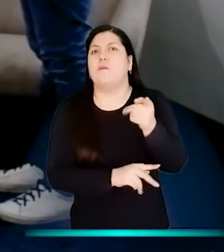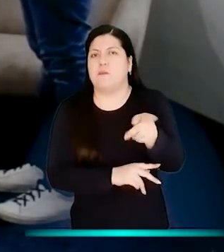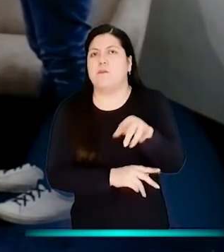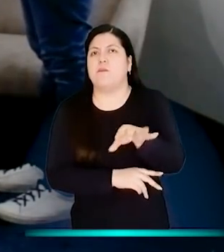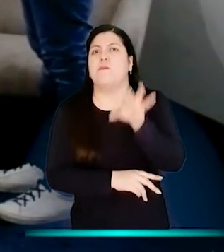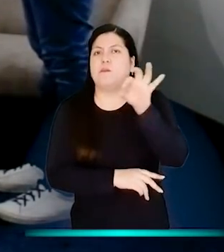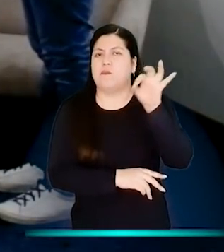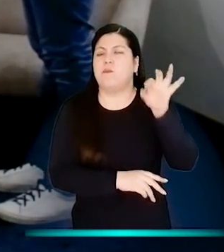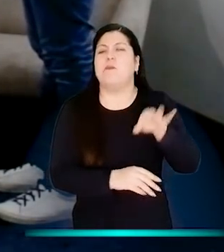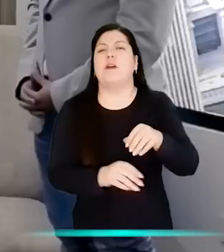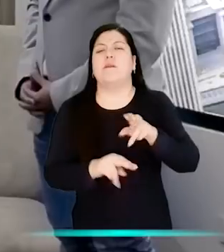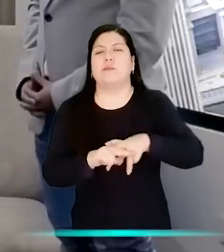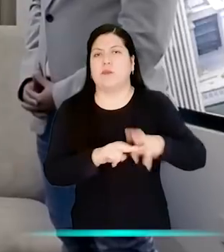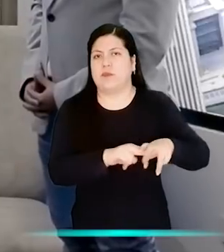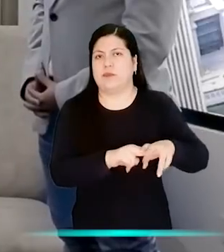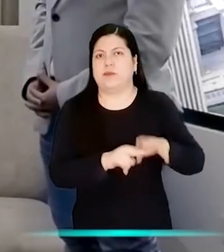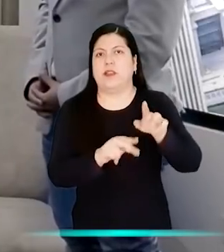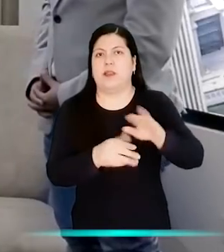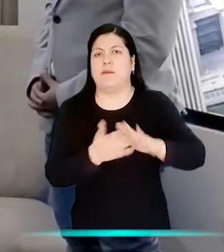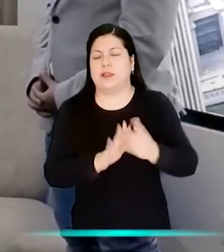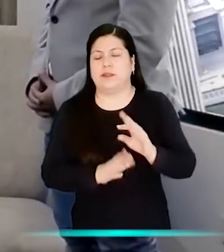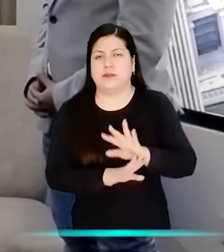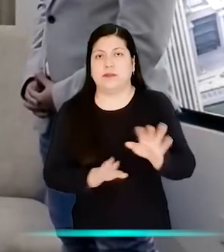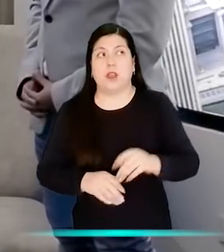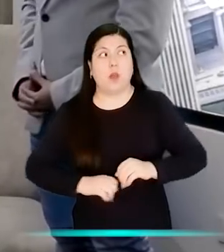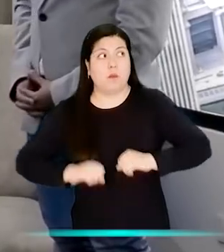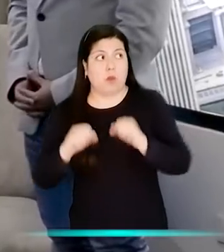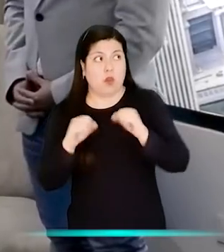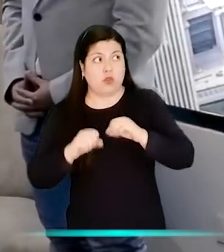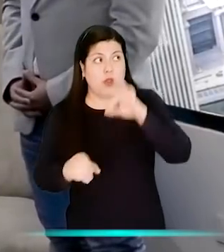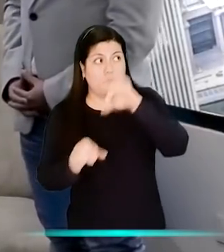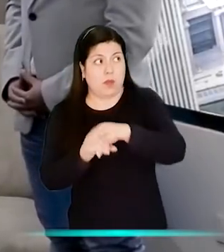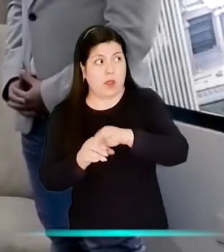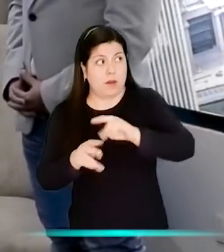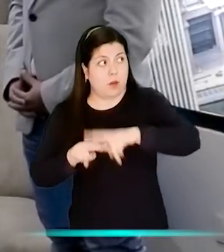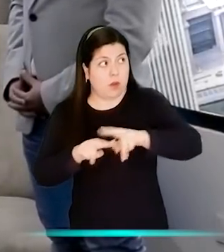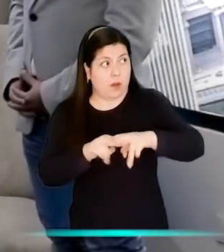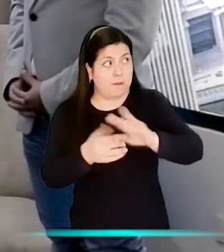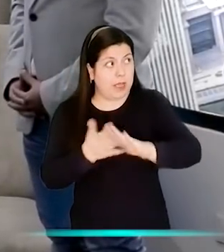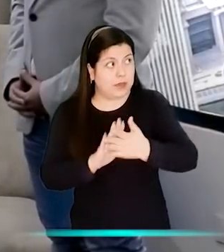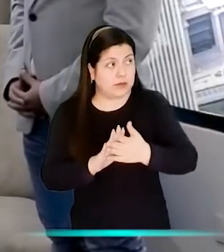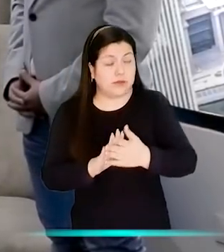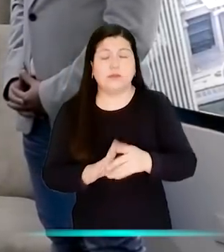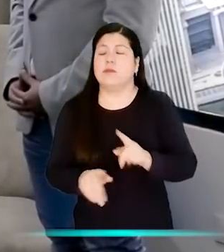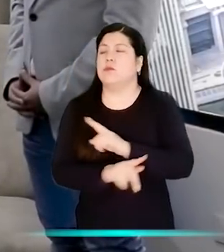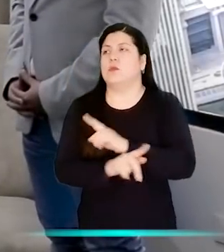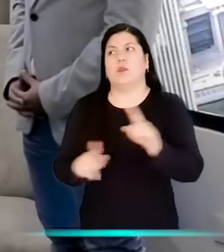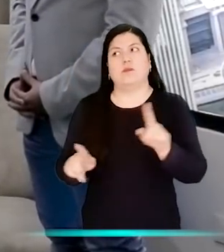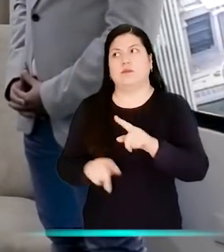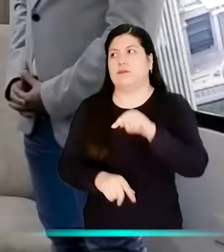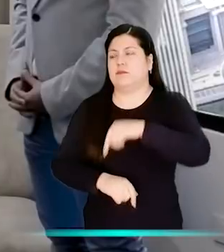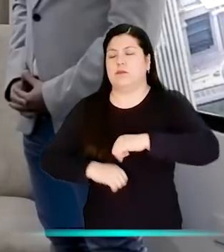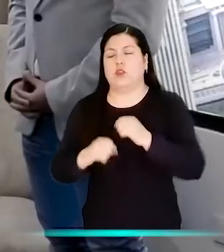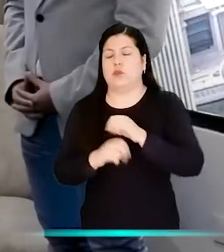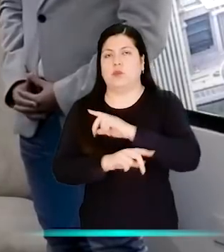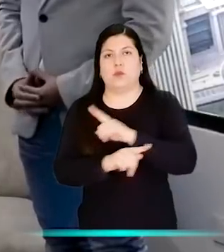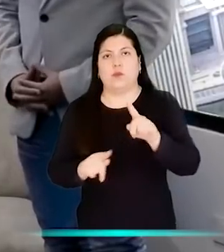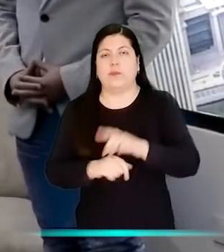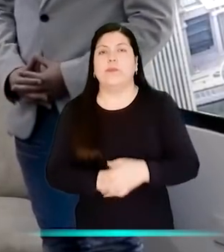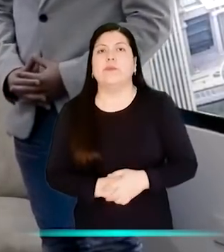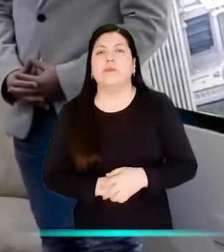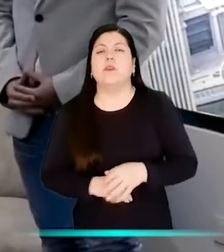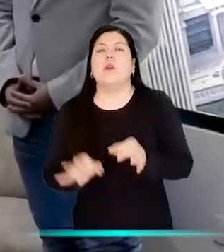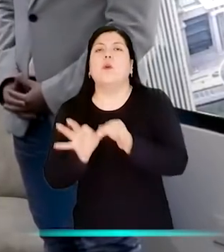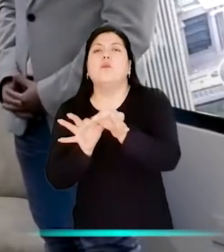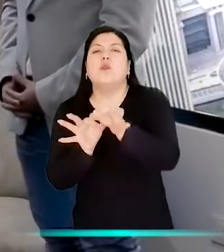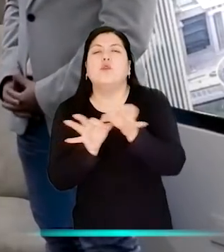esos 16 representantes. Solo en esos municipios. Bogotá no puede votar por curules de paz. Bogotá no puede votar. ¿Dónde